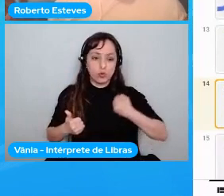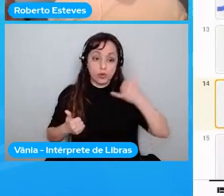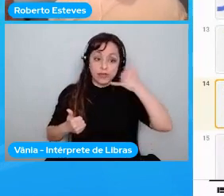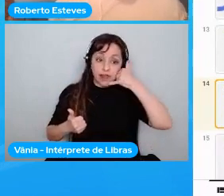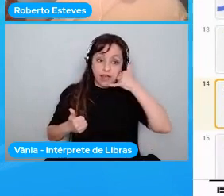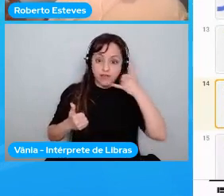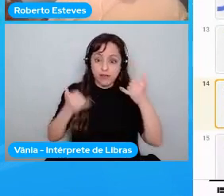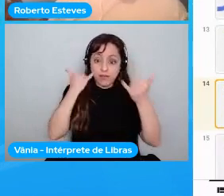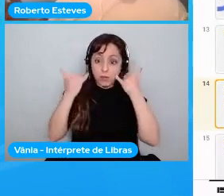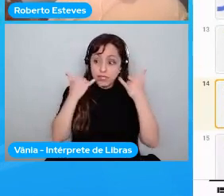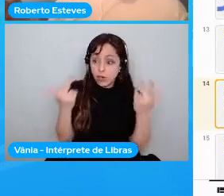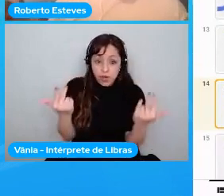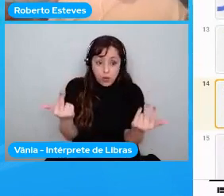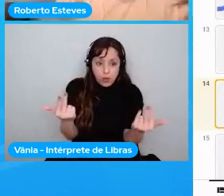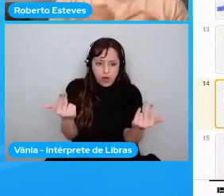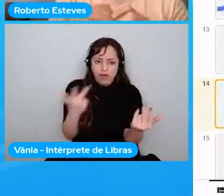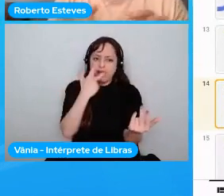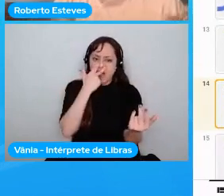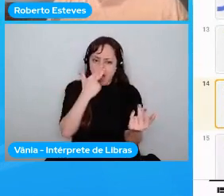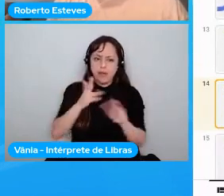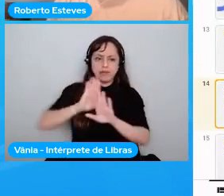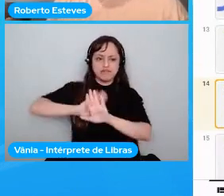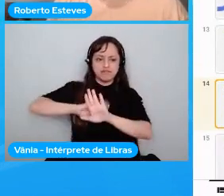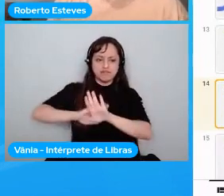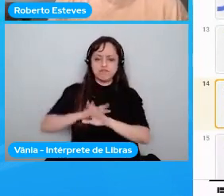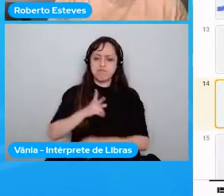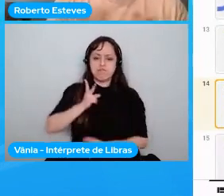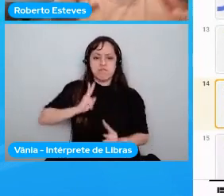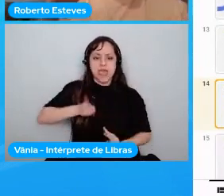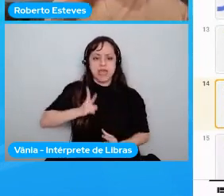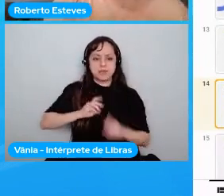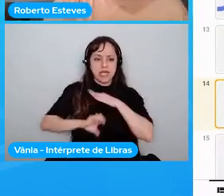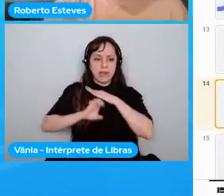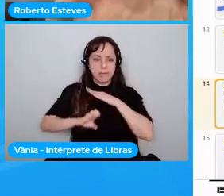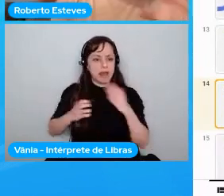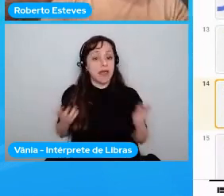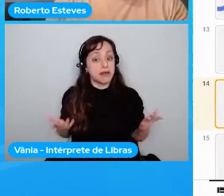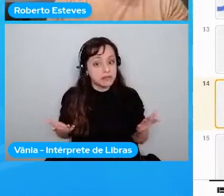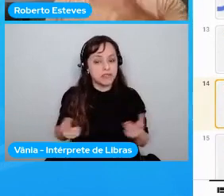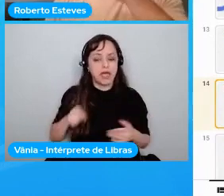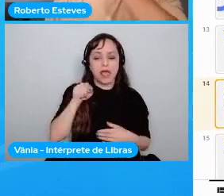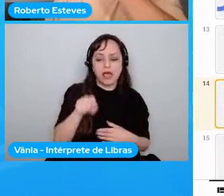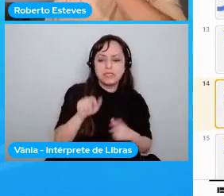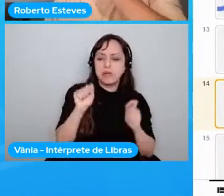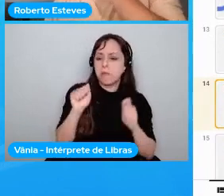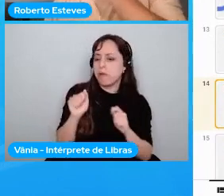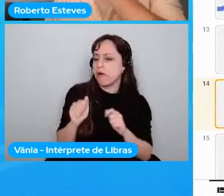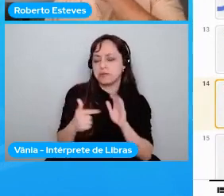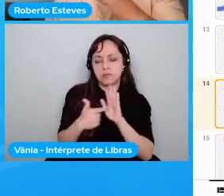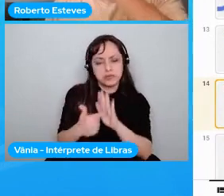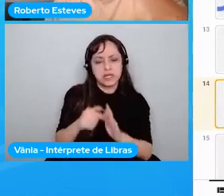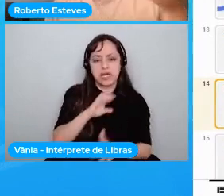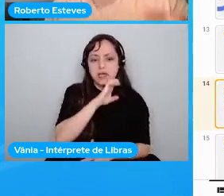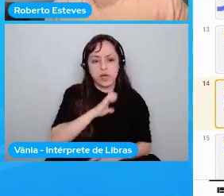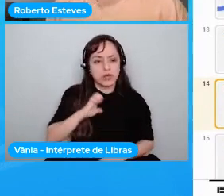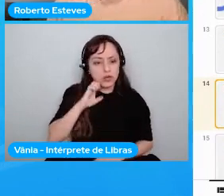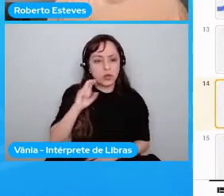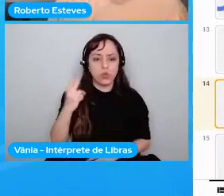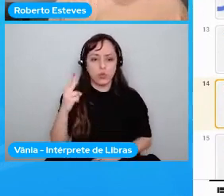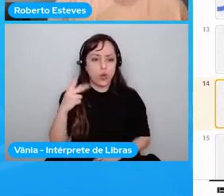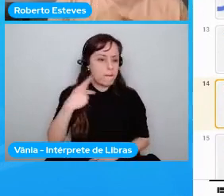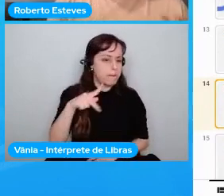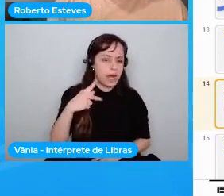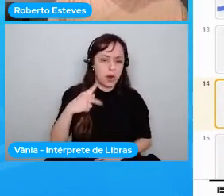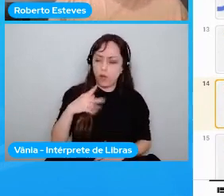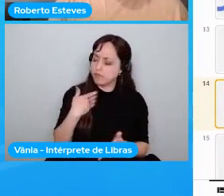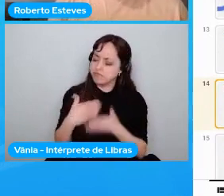banderas rojas es como un estándar que lo podemos implementar en Ecuador, en Uruguay, en Paraguay.